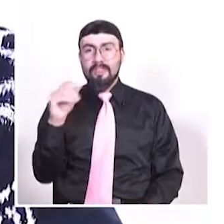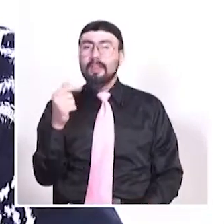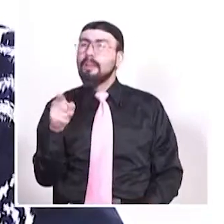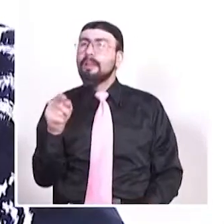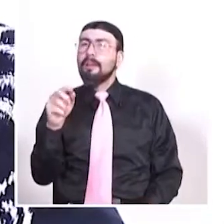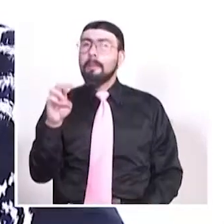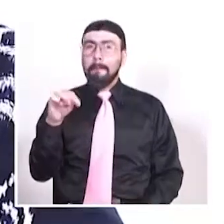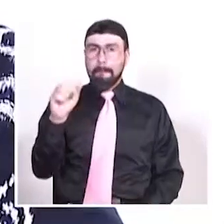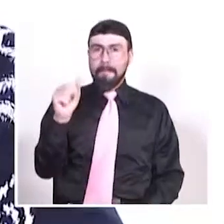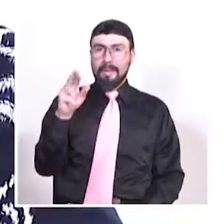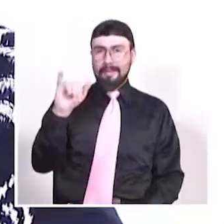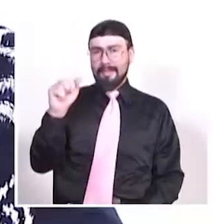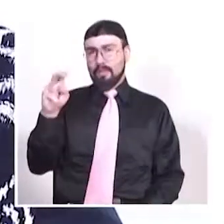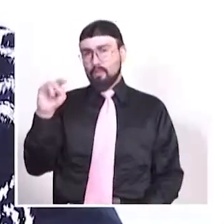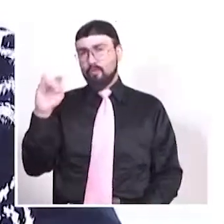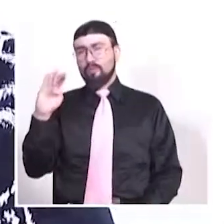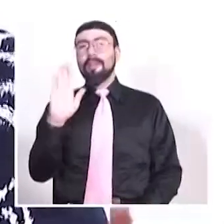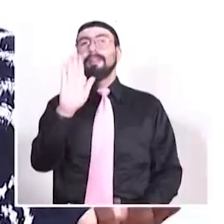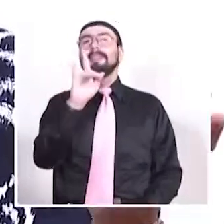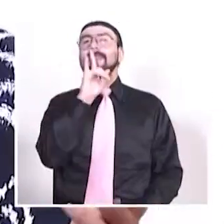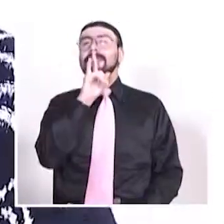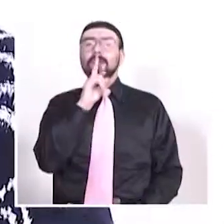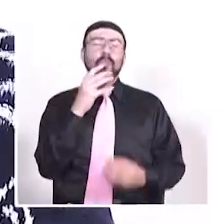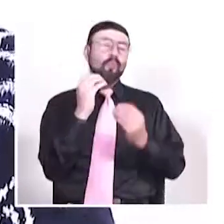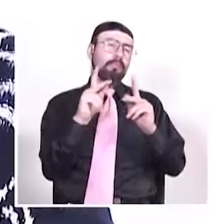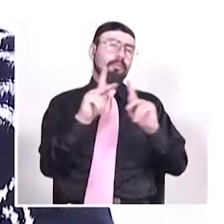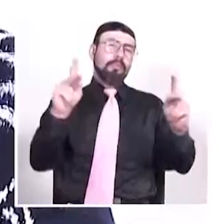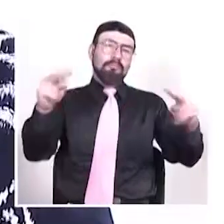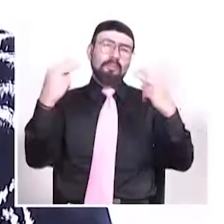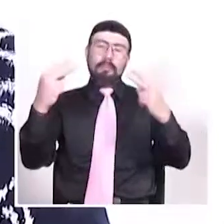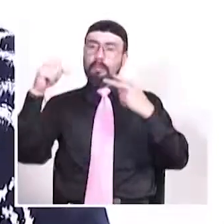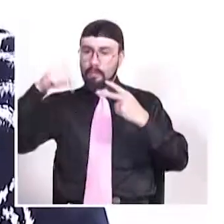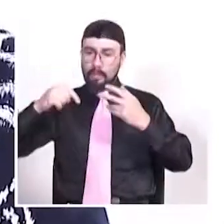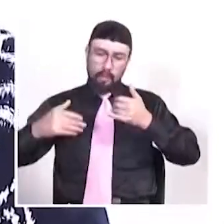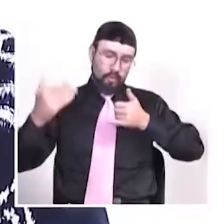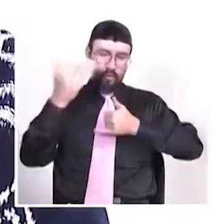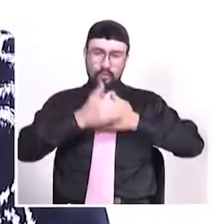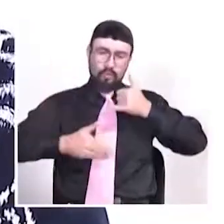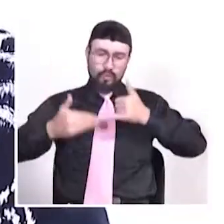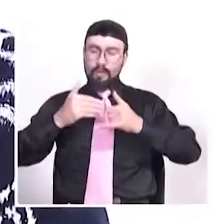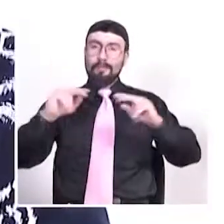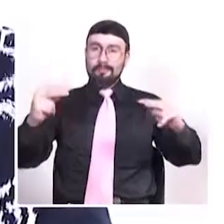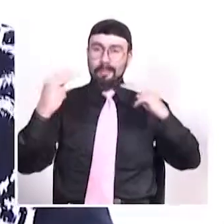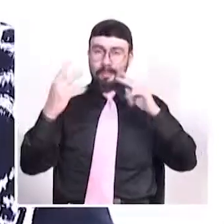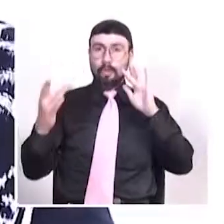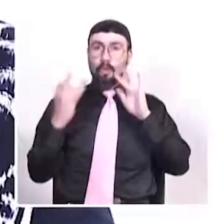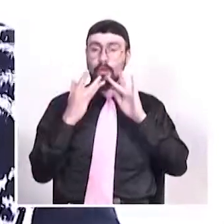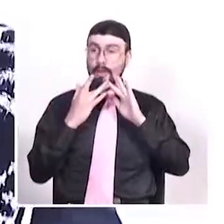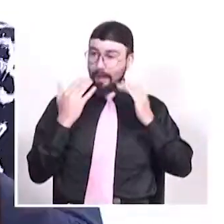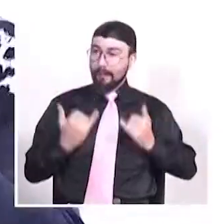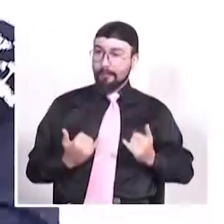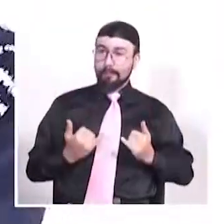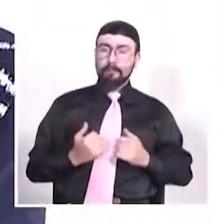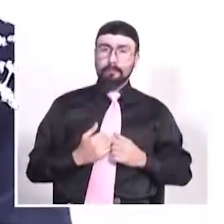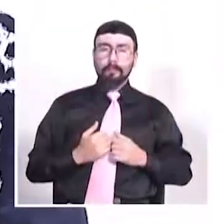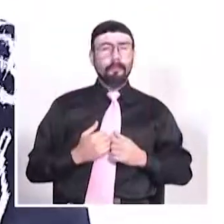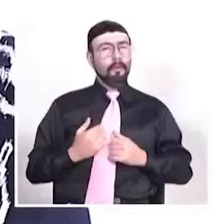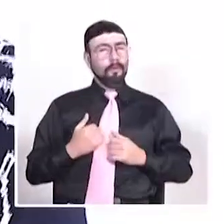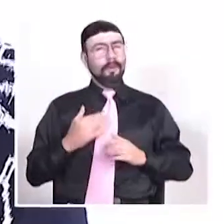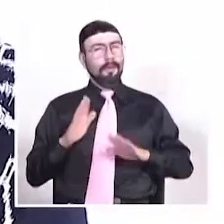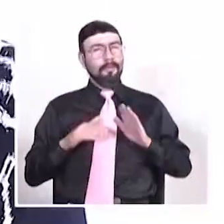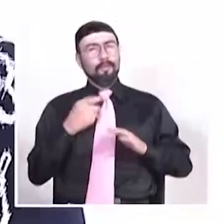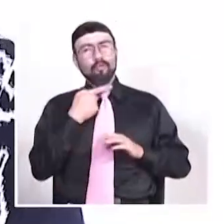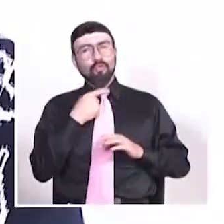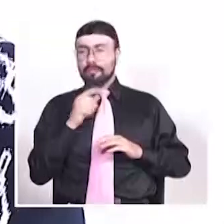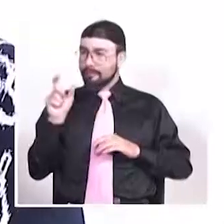Novia. Bueno, tantas personas y todas las personas de Colombia que se están conectando en este momento. Sabe que a mí a veces me gusta